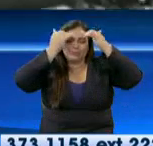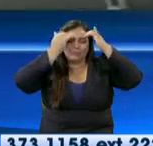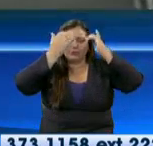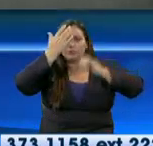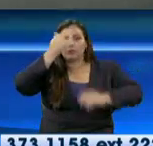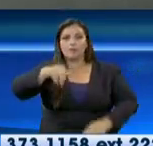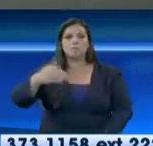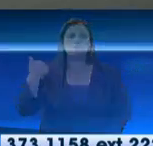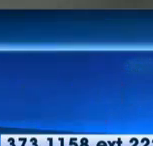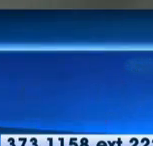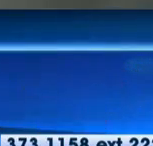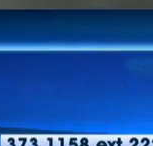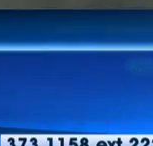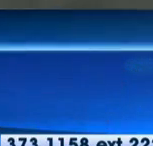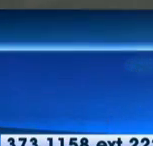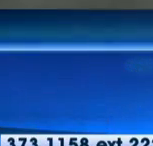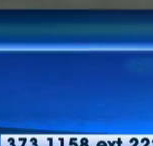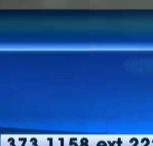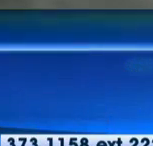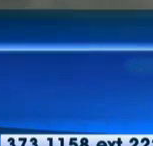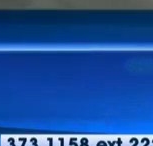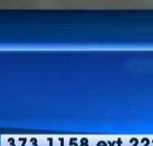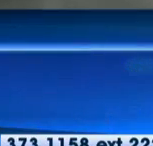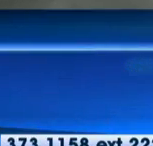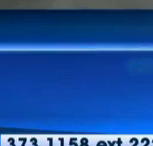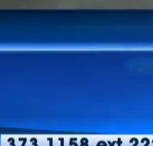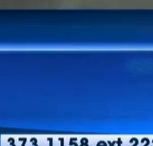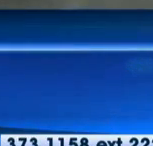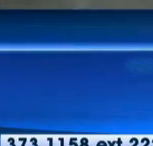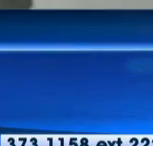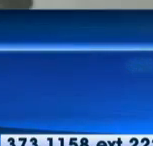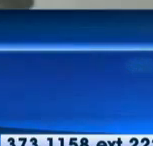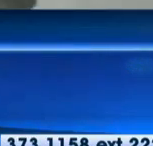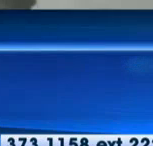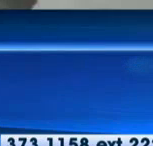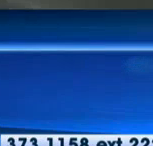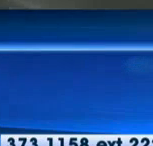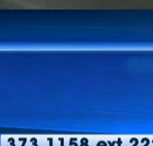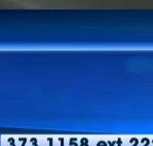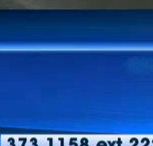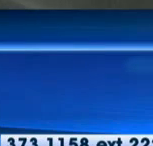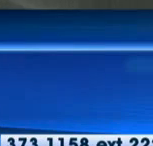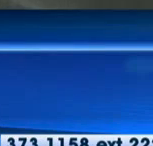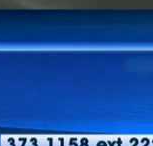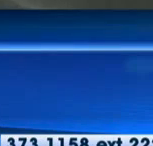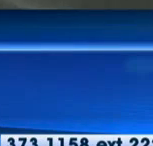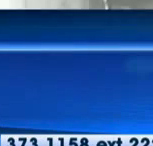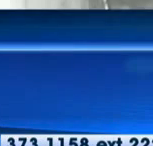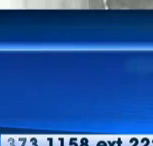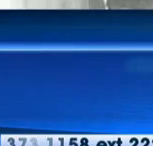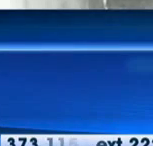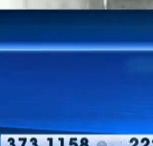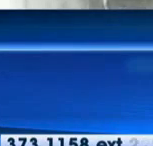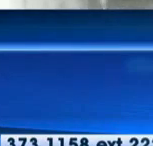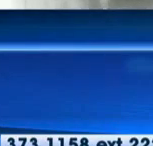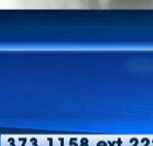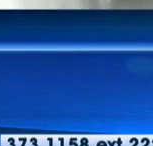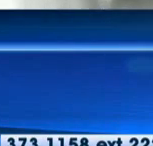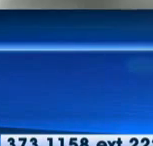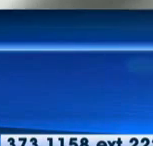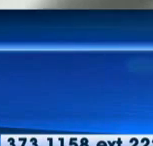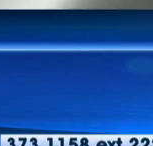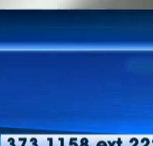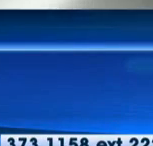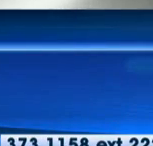uno. Ambos son consumidores de esta terrible droga mortal, la H. Este caso